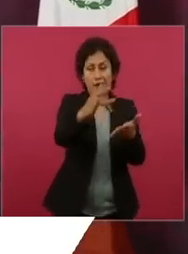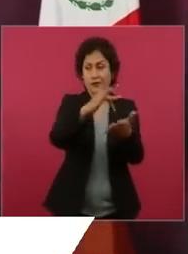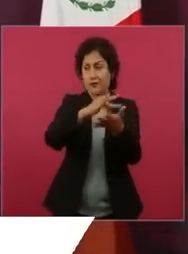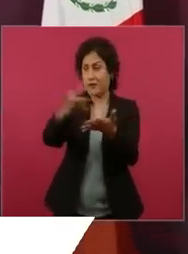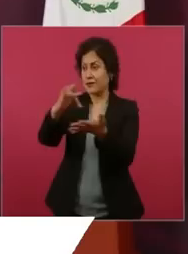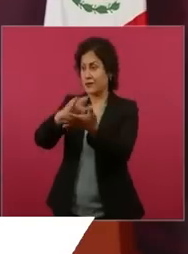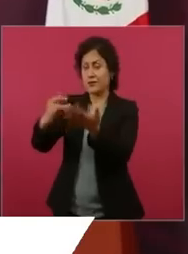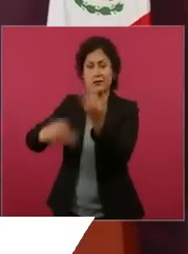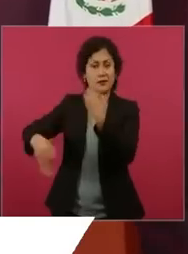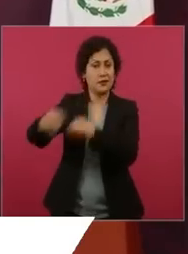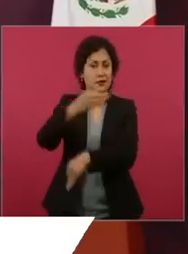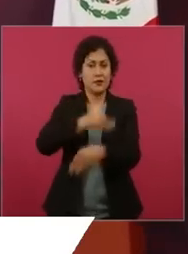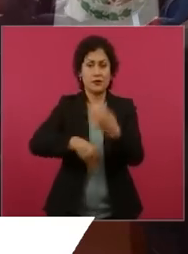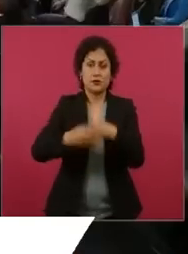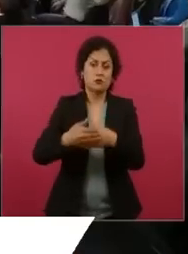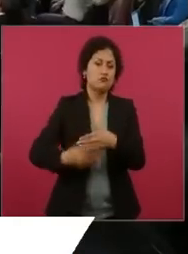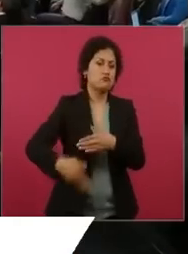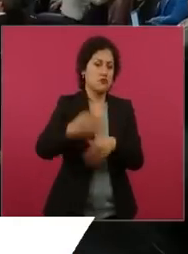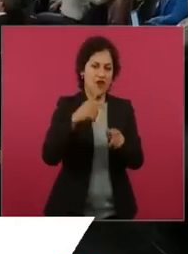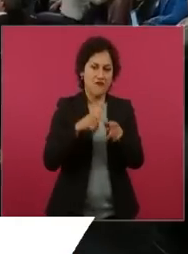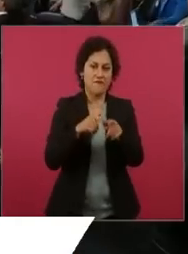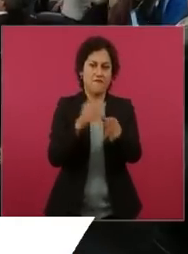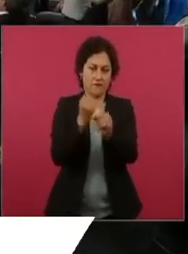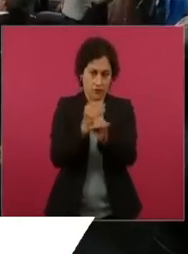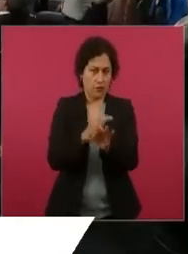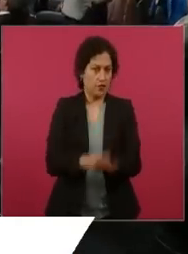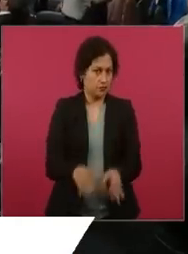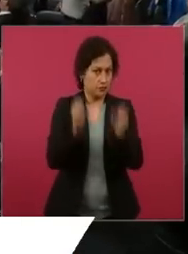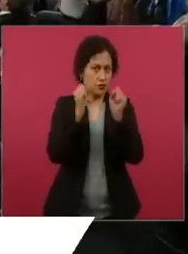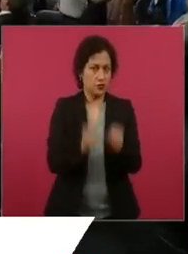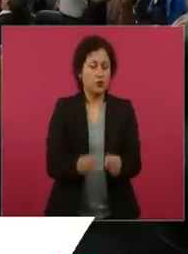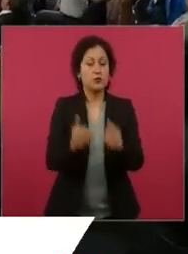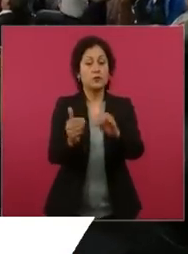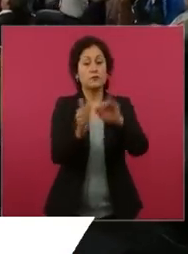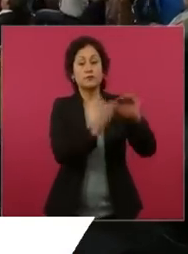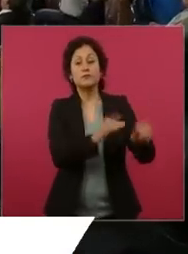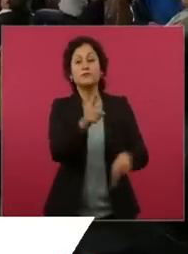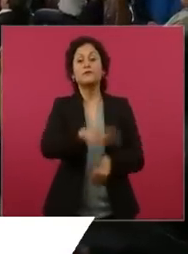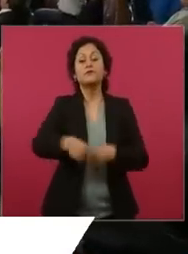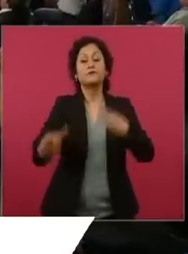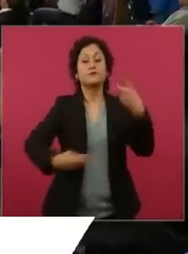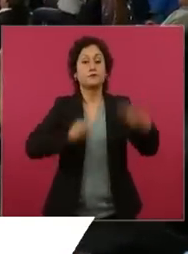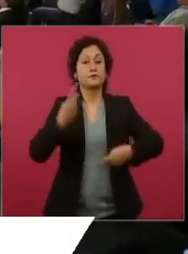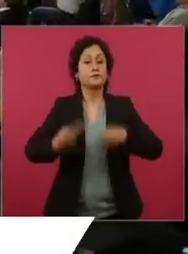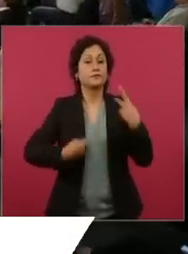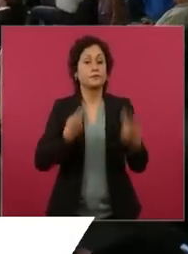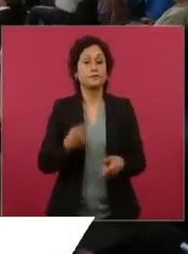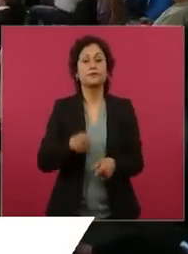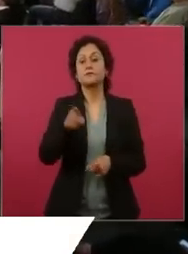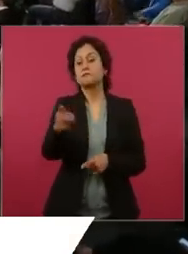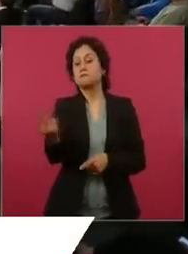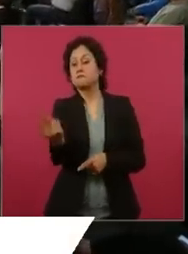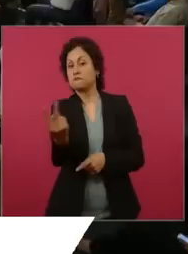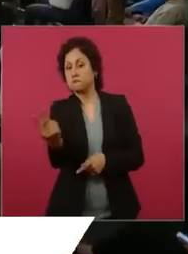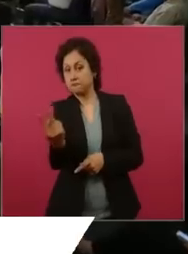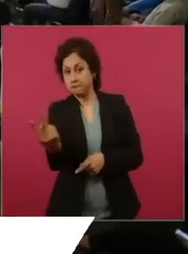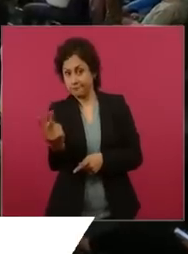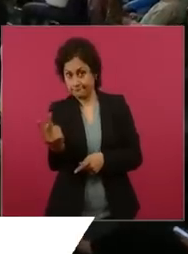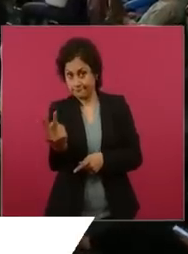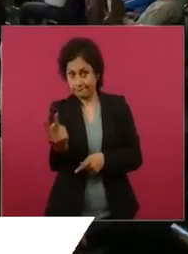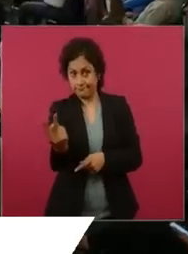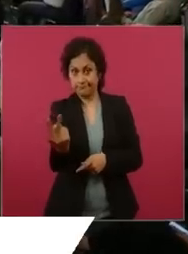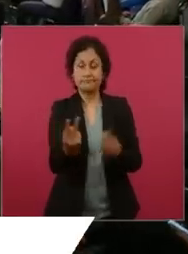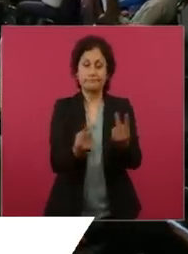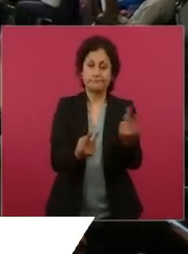pocos muy pocos que en ese momento pues abrieron espacios en los medios electrónicos para que se escuchara la palabra de el movimiento